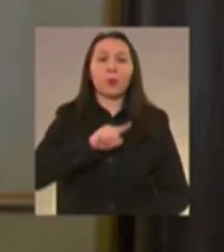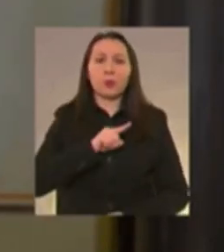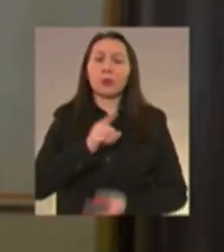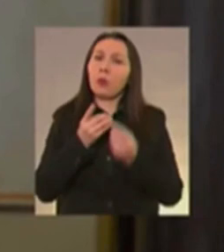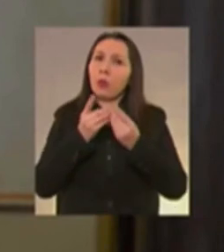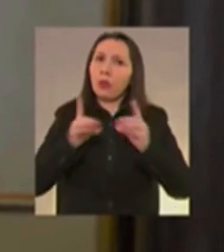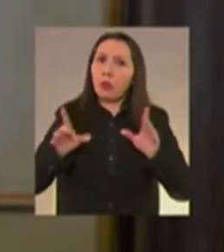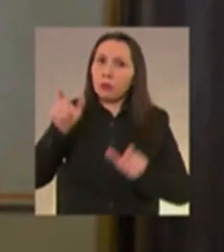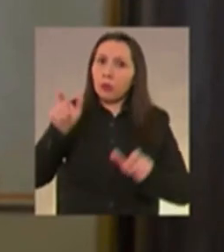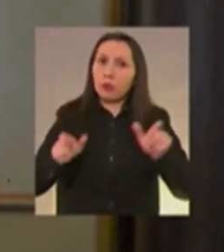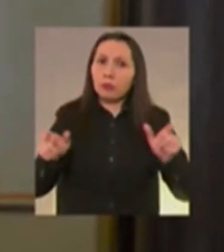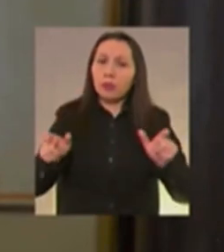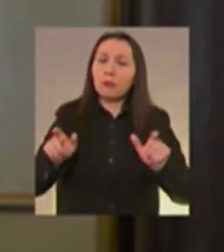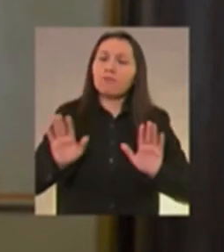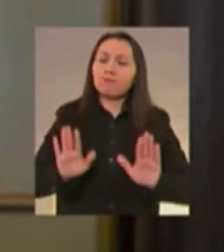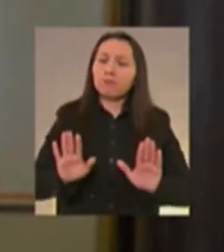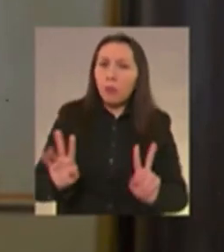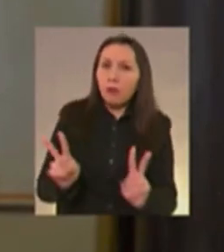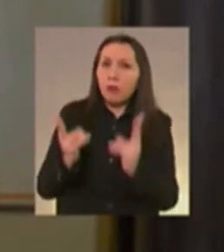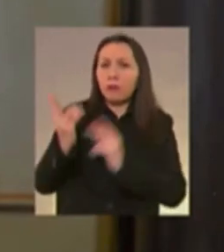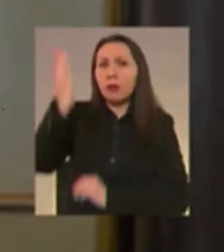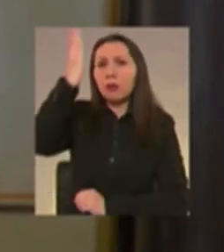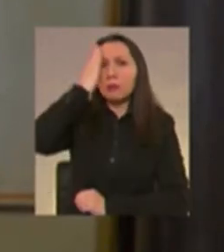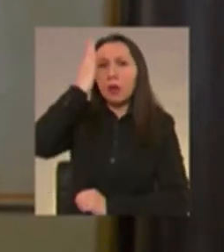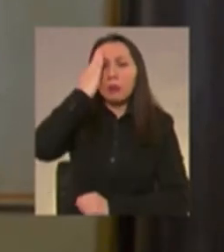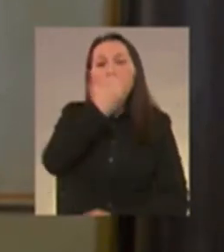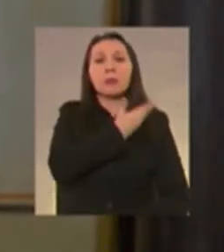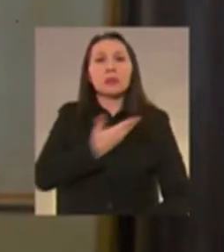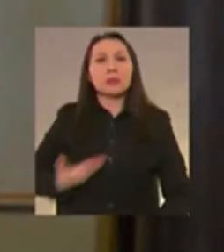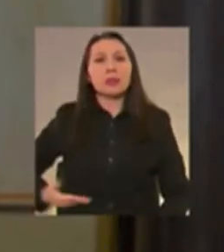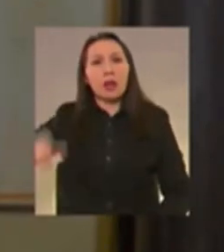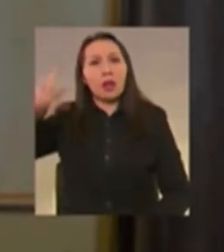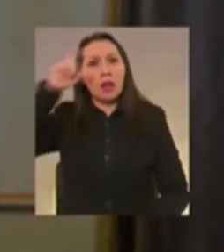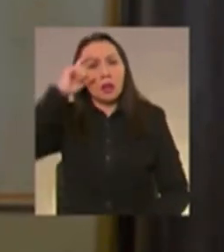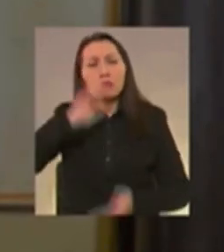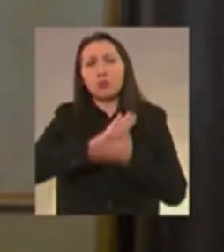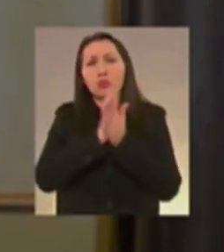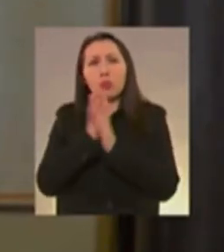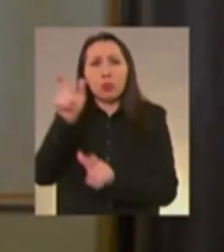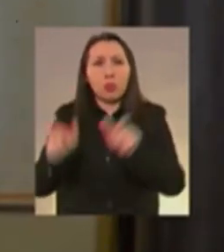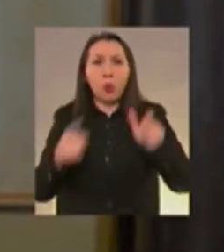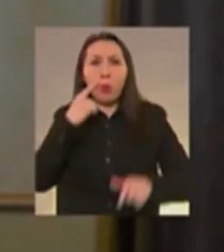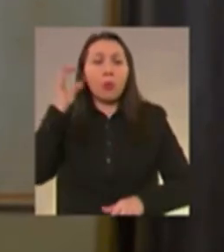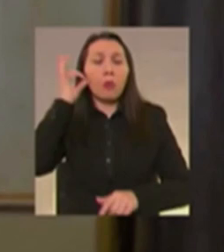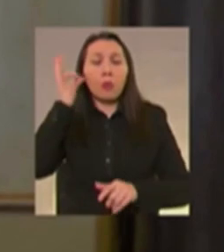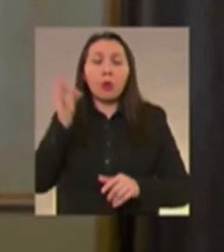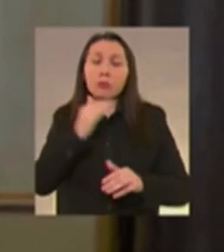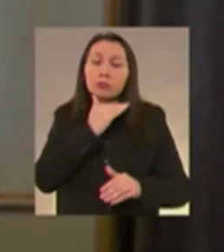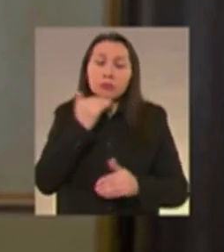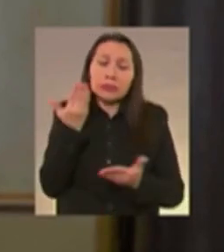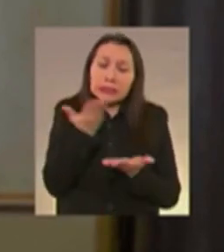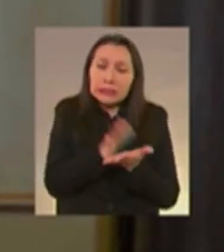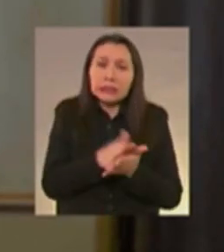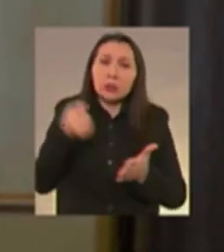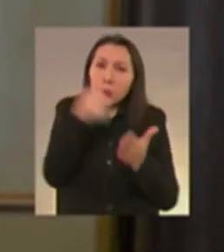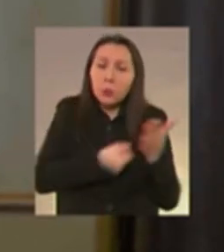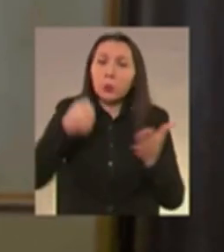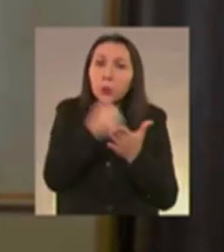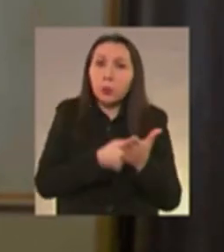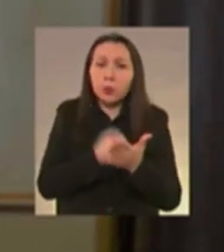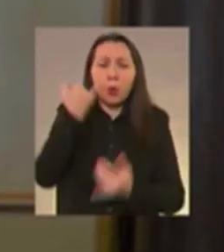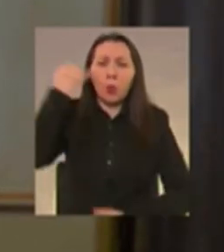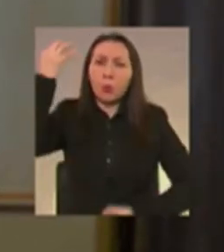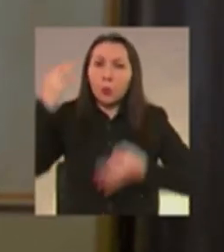demócratas, mantener viva la memoria del presidente Allende y de todos los hombres y mujeres que dejaron su vida luchando contra la